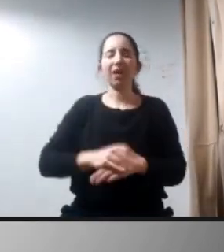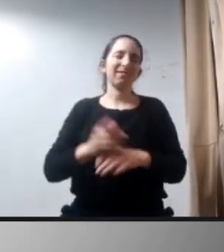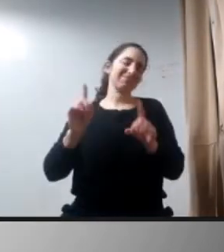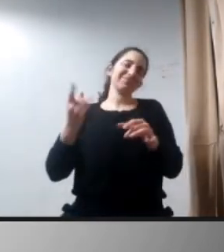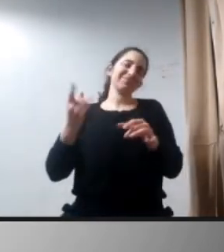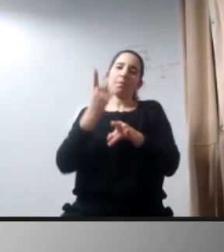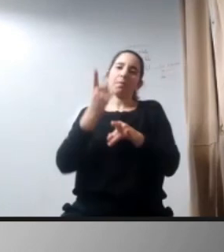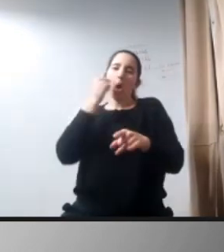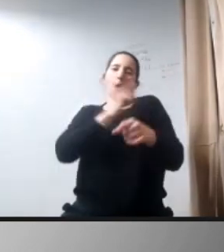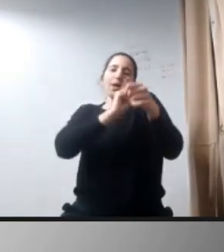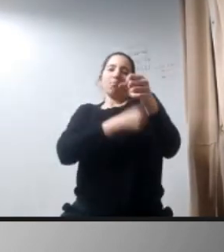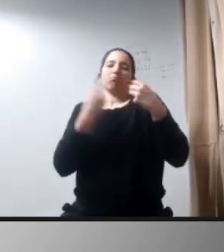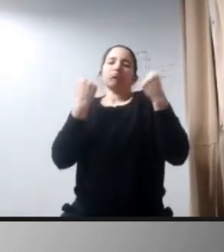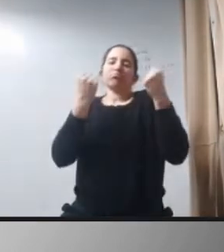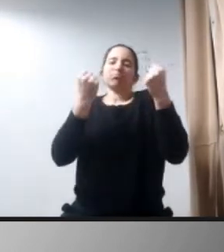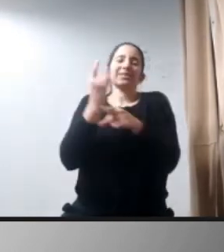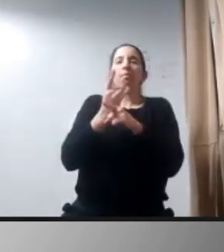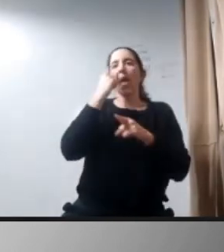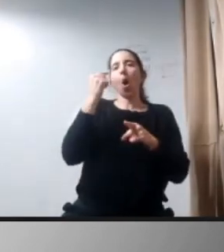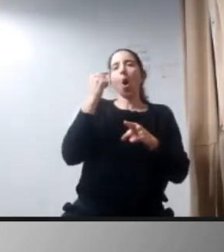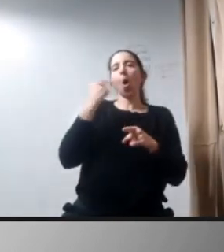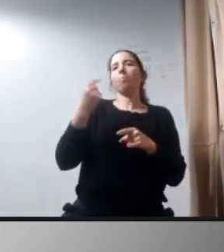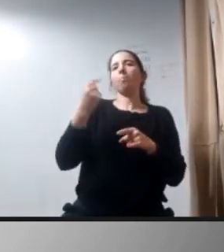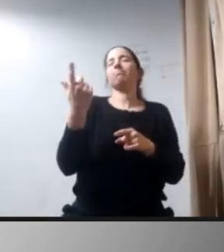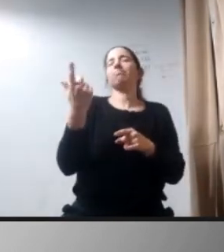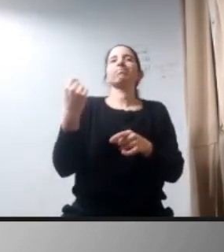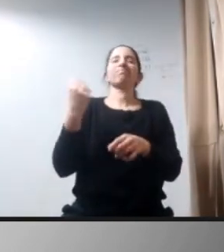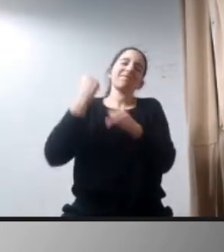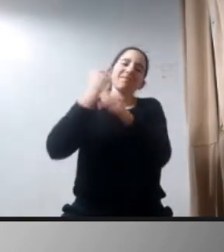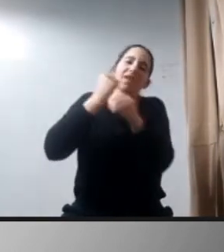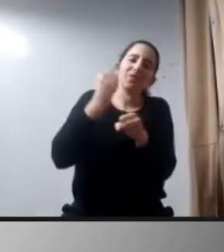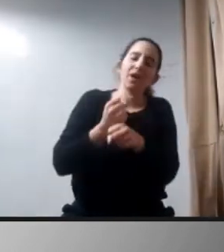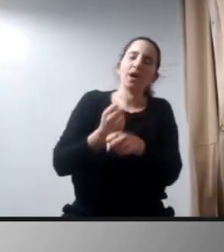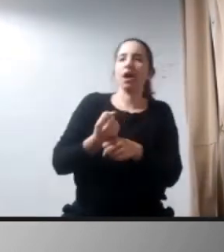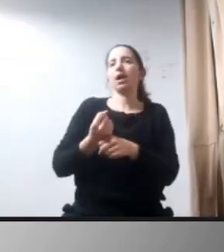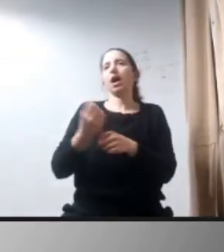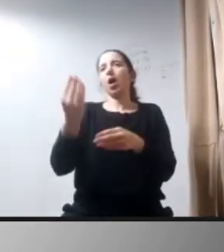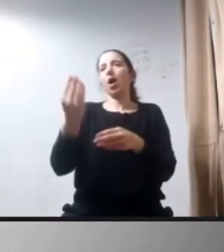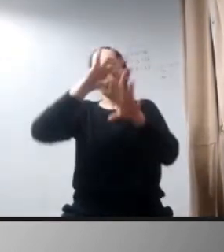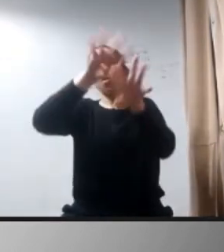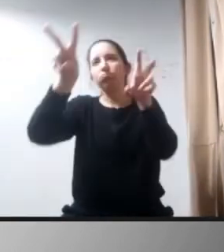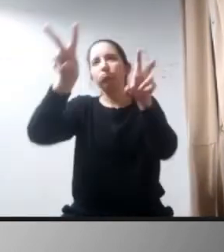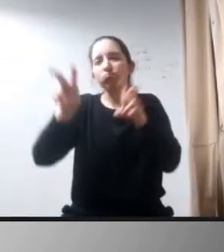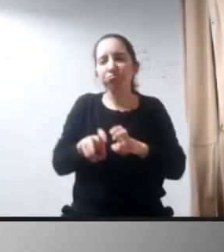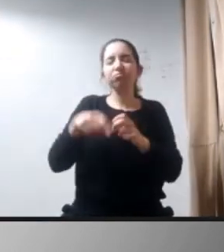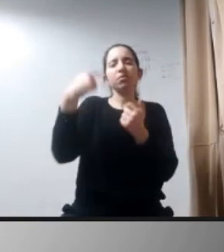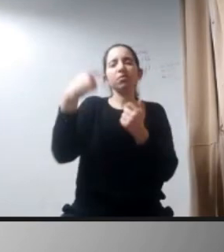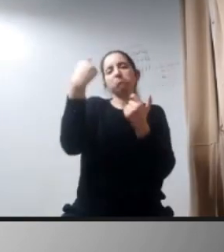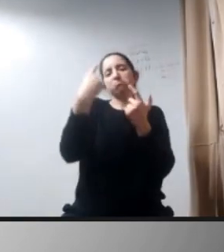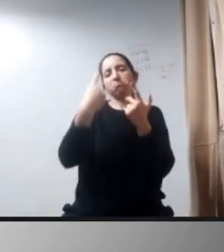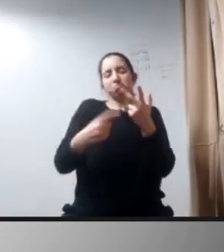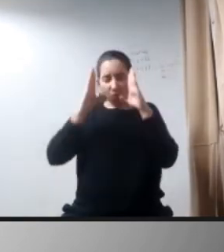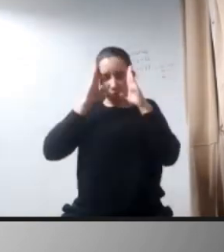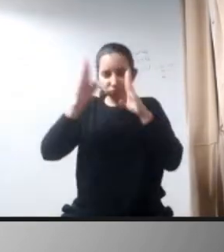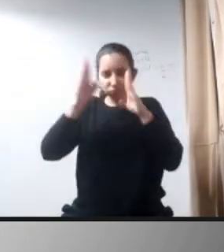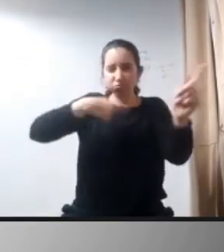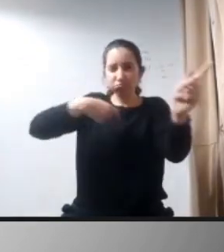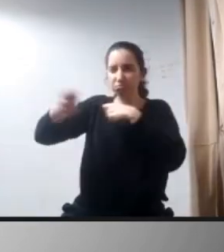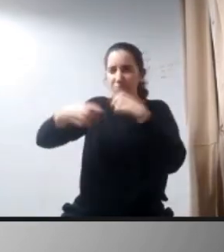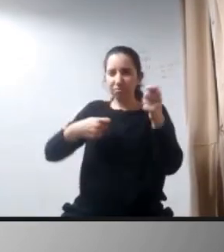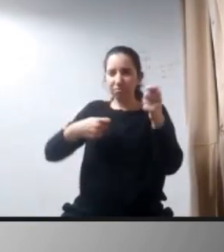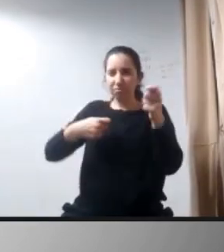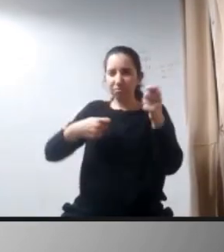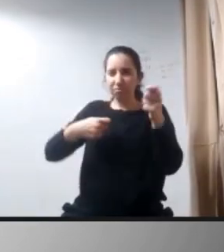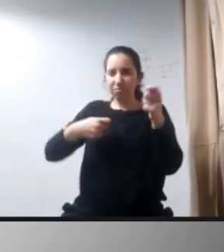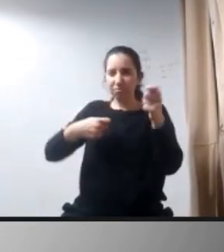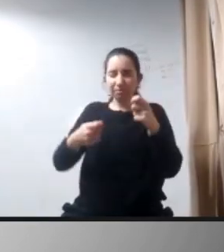buscar el alimento, el proveedor, etcétera, etcétera. Y fíjense que todo lo que tenía que ver con el